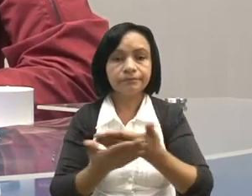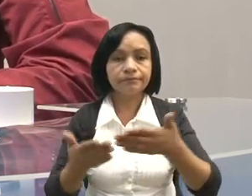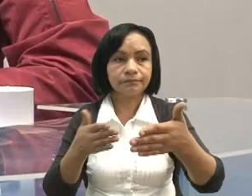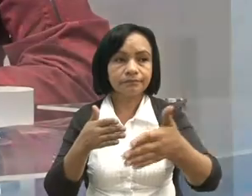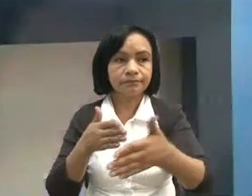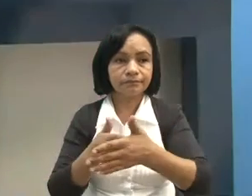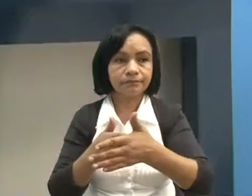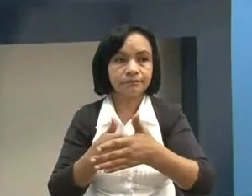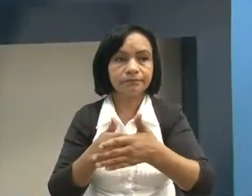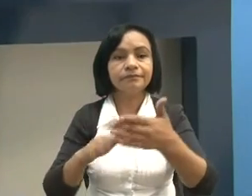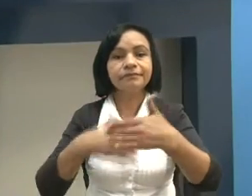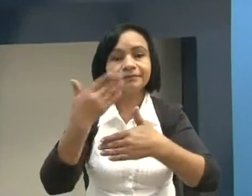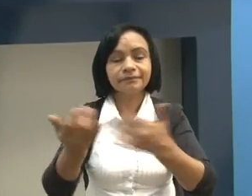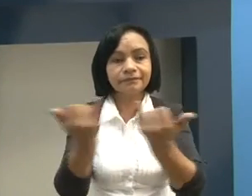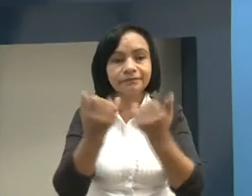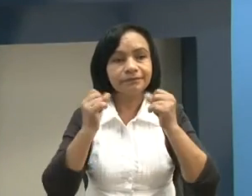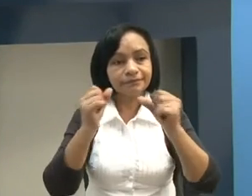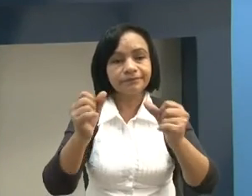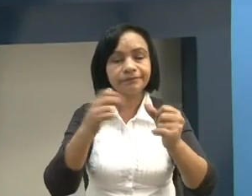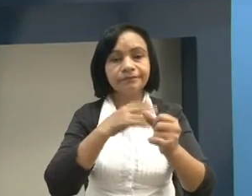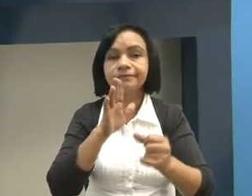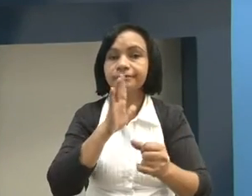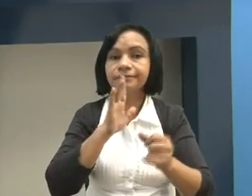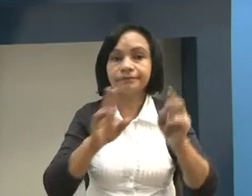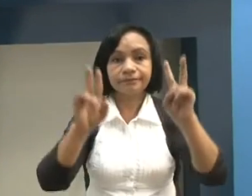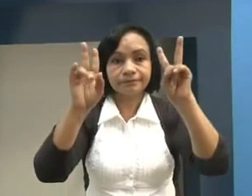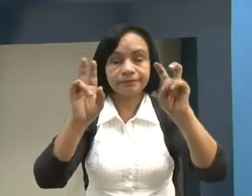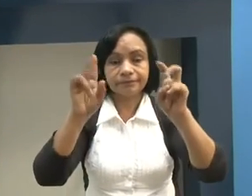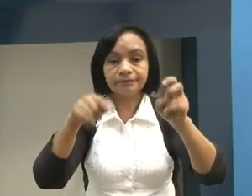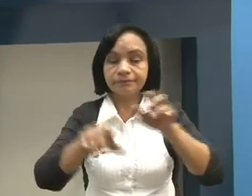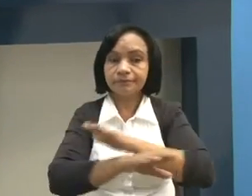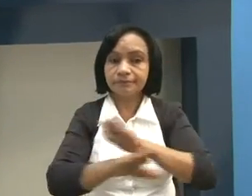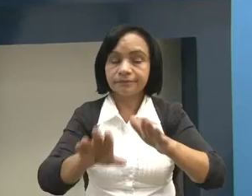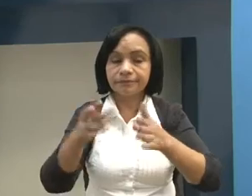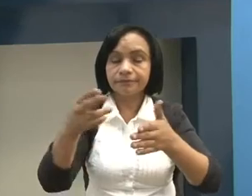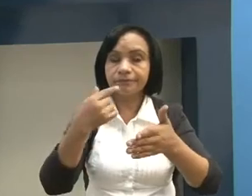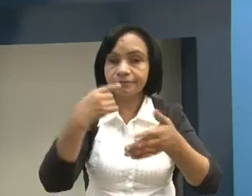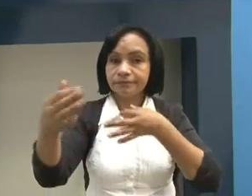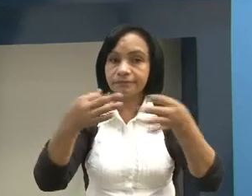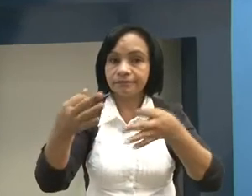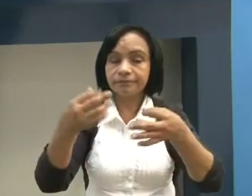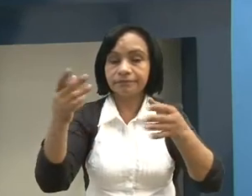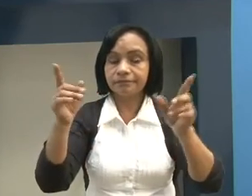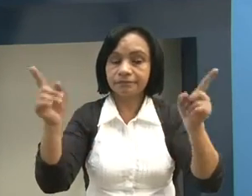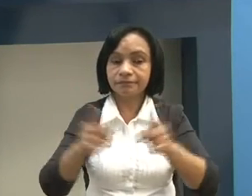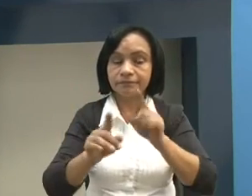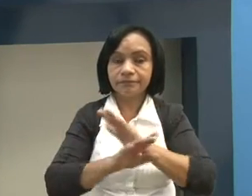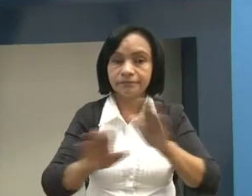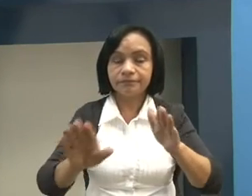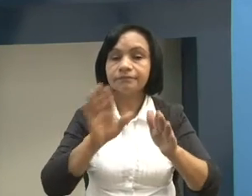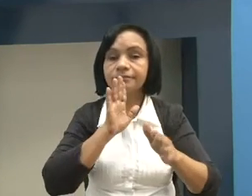hacer una pausa nuevamente, pero al volver quisiera que habláramos de ese componente y ya a modo de conclusión nos regalase ya sus conclusiones dentro